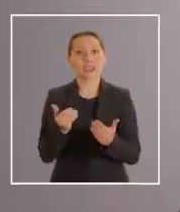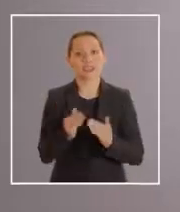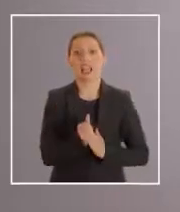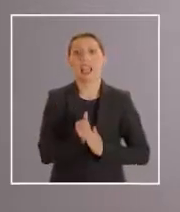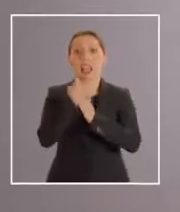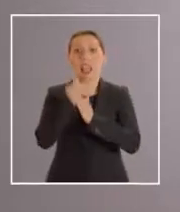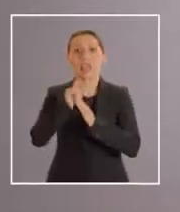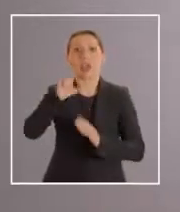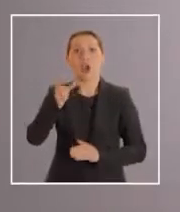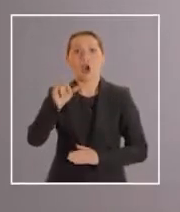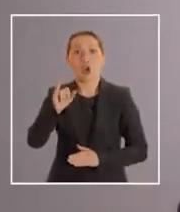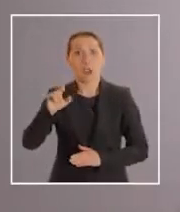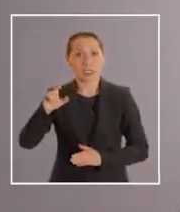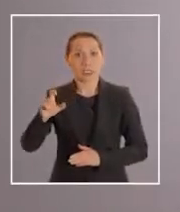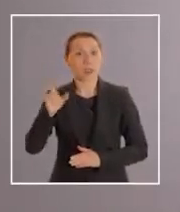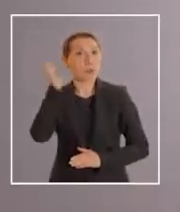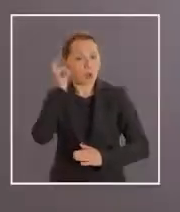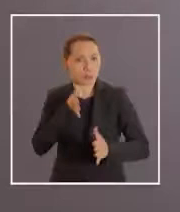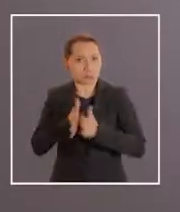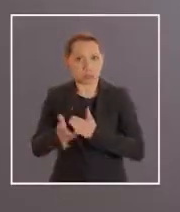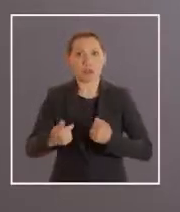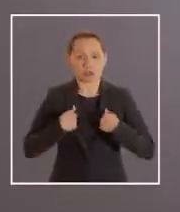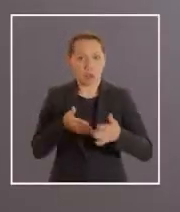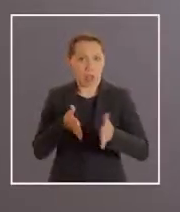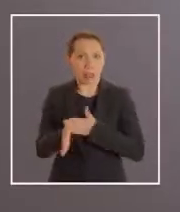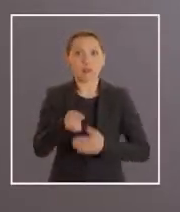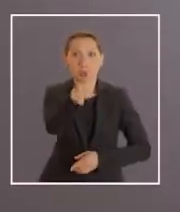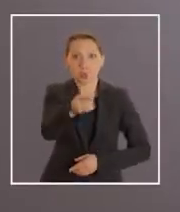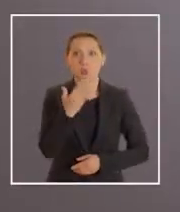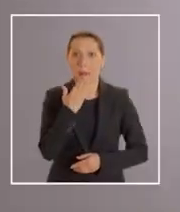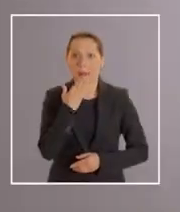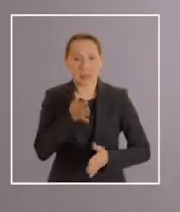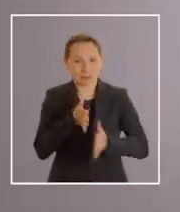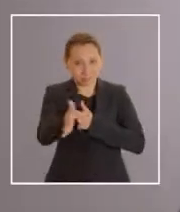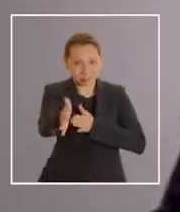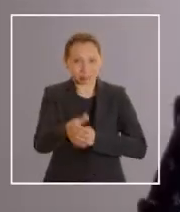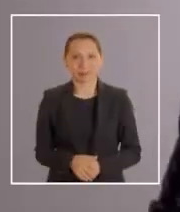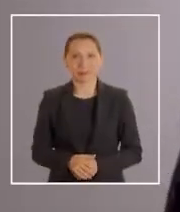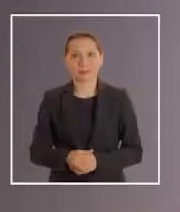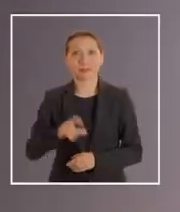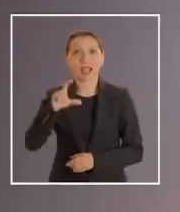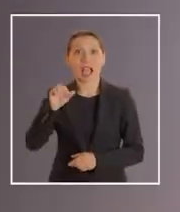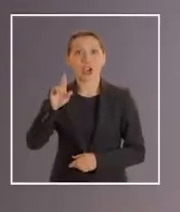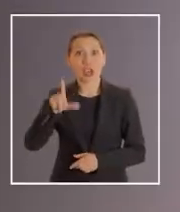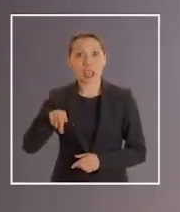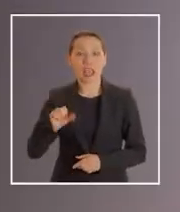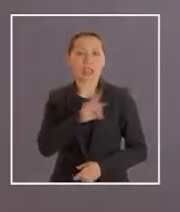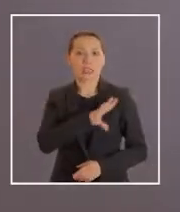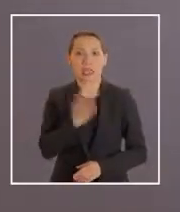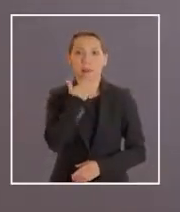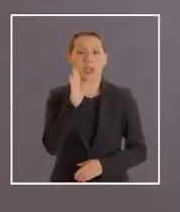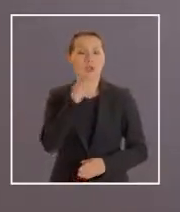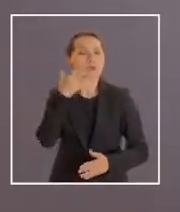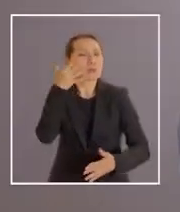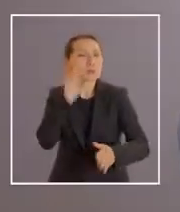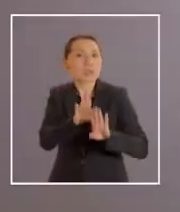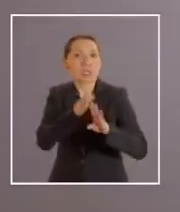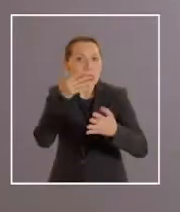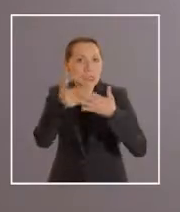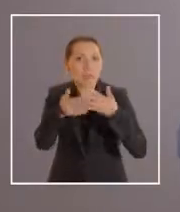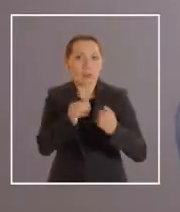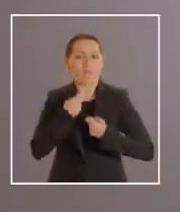Chile necesita el liderazgo de Carolina Goic. Ella se atreve, yo me atrevo, atrévete tú también. Con Carolina, Chile será